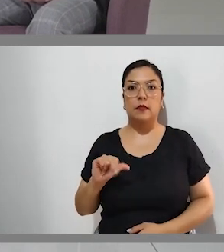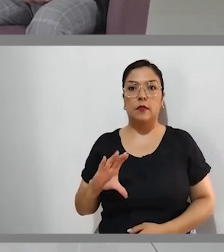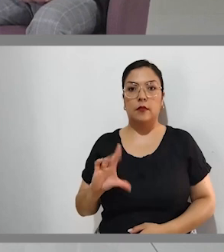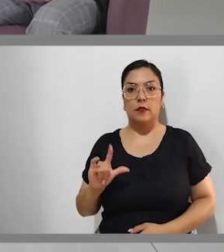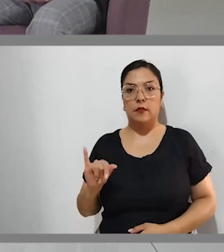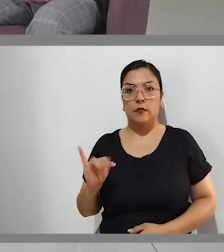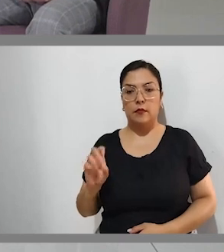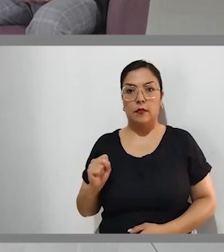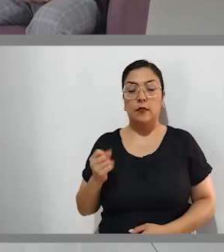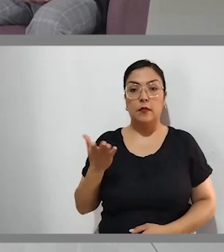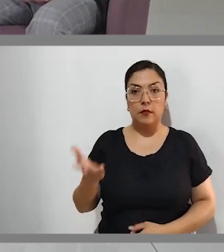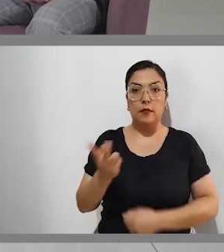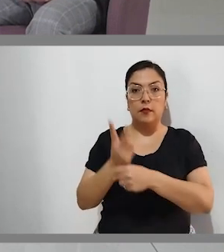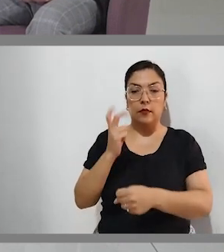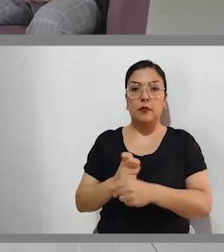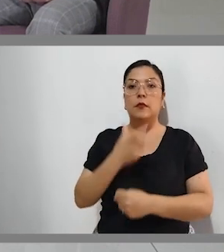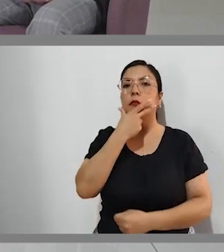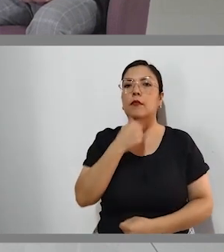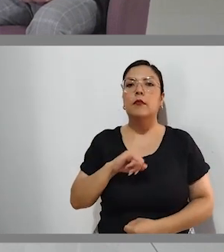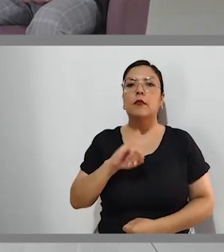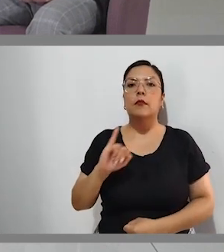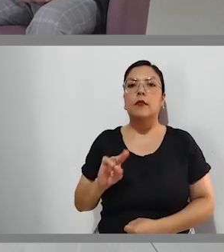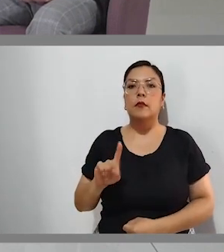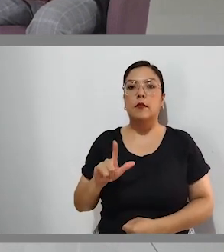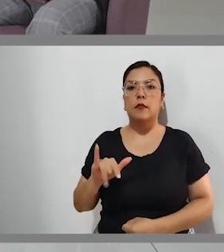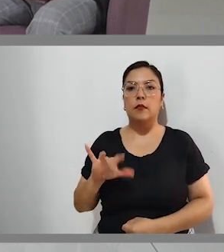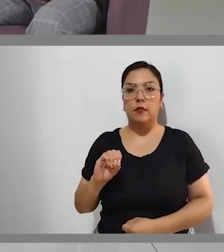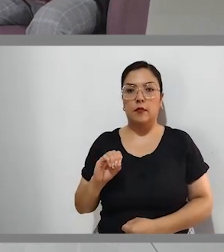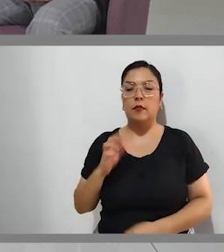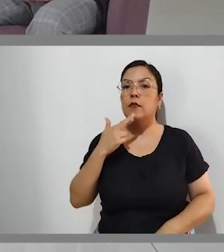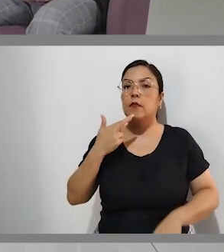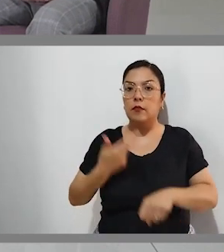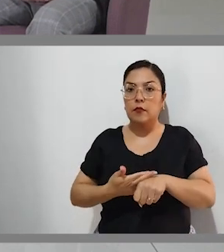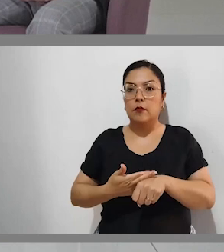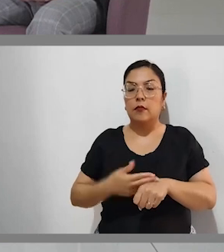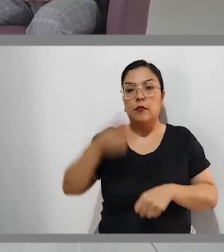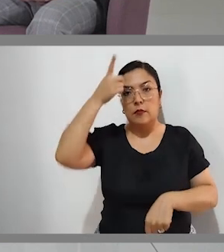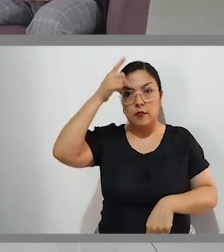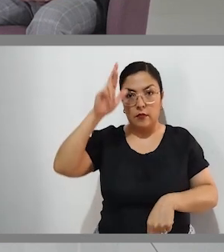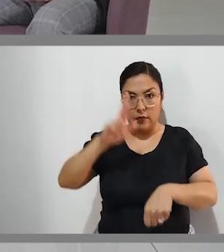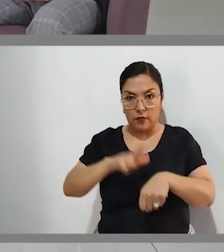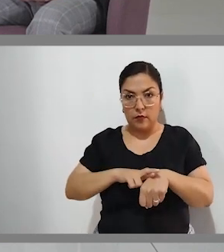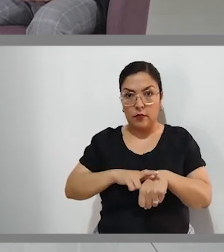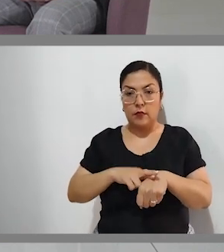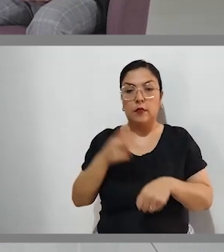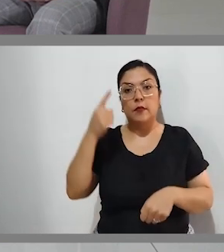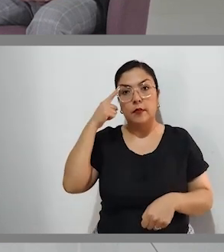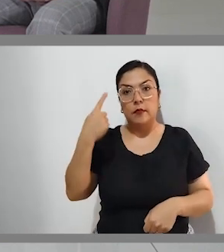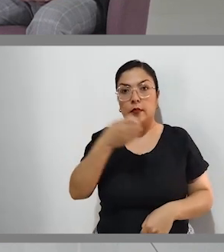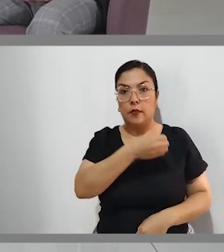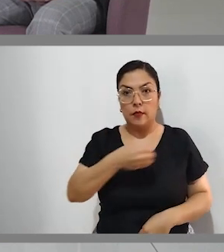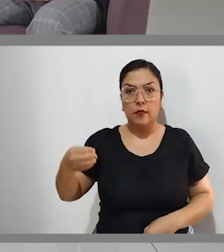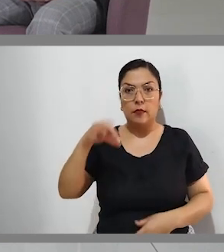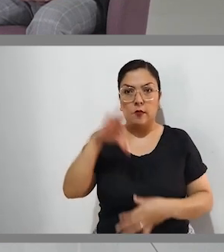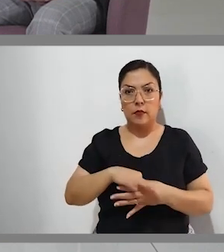Julio Lavenán, que es nuestro titular de la Dirección Ejecutiva de Organización Electoral, temas que tienen que ver con su área de organización